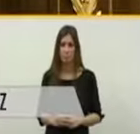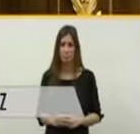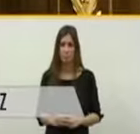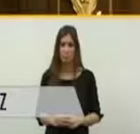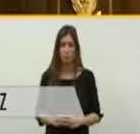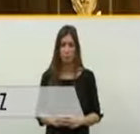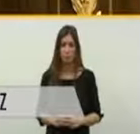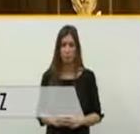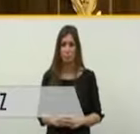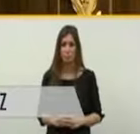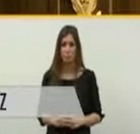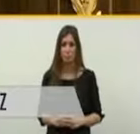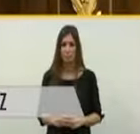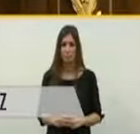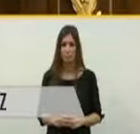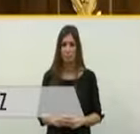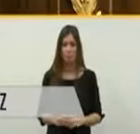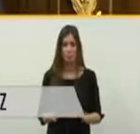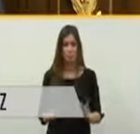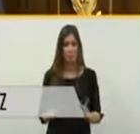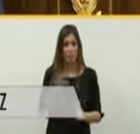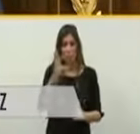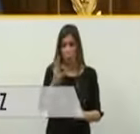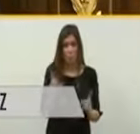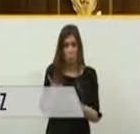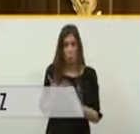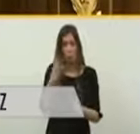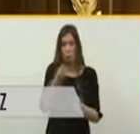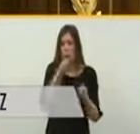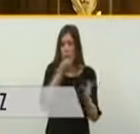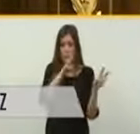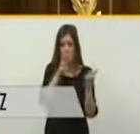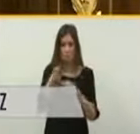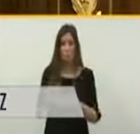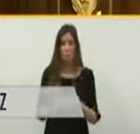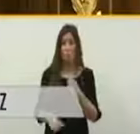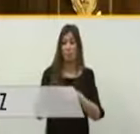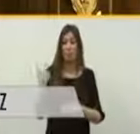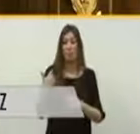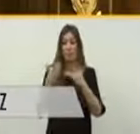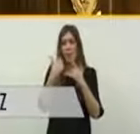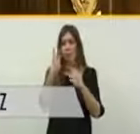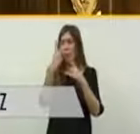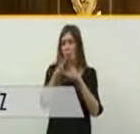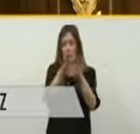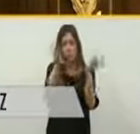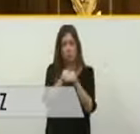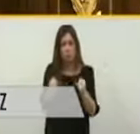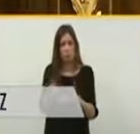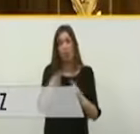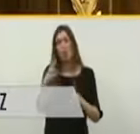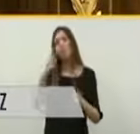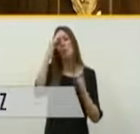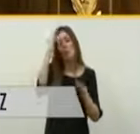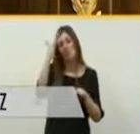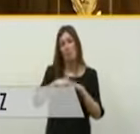Cinco minutos, cuatro reflexiones. El otro día se utilizaron en esta Cámara dos imágenes que resumen dos filosofías de avanzar